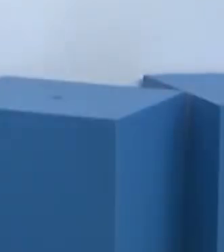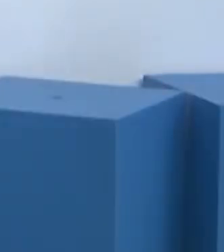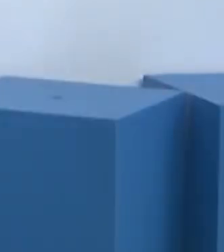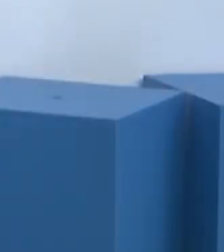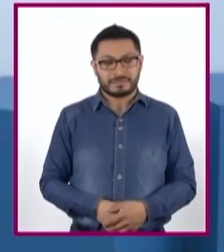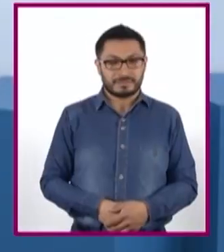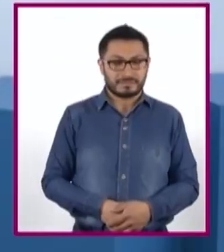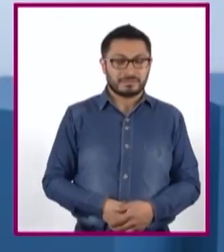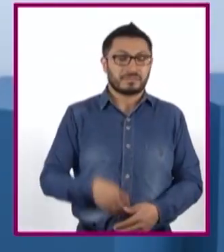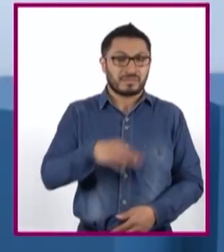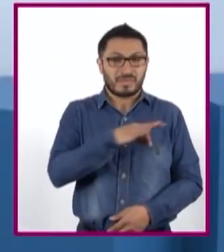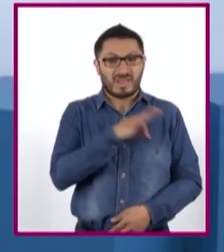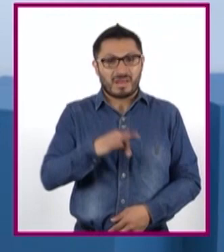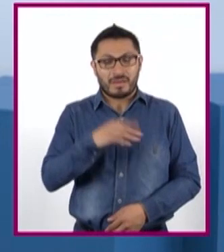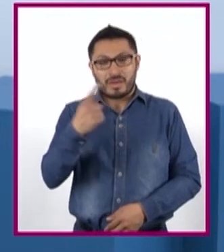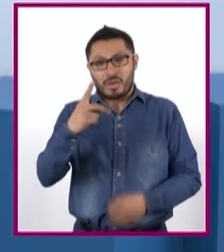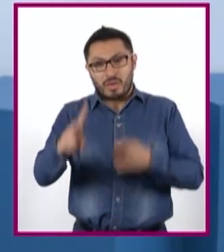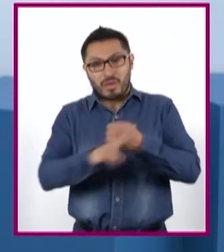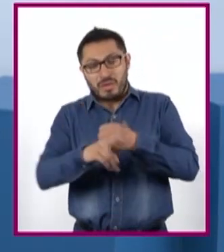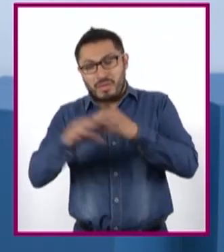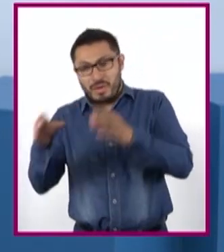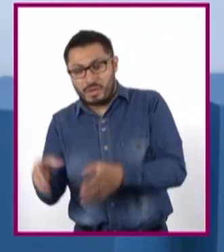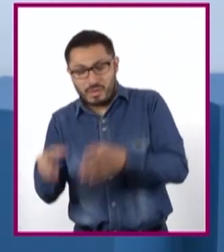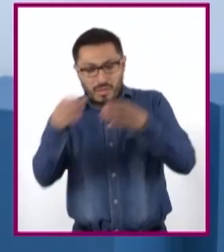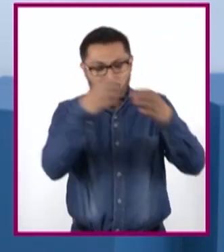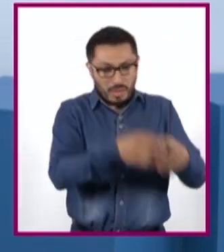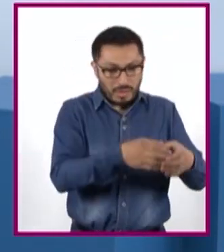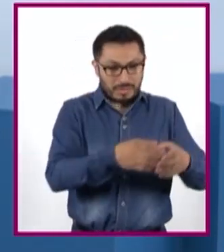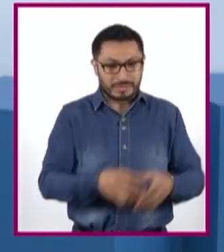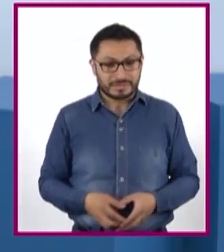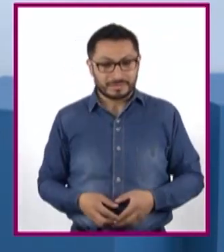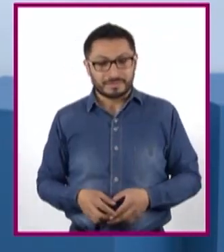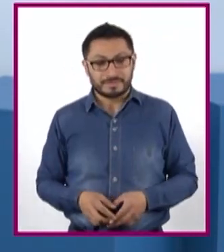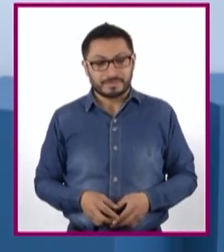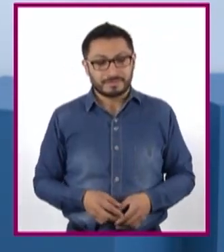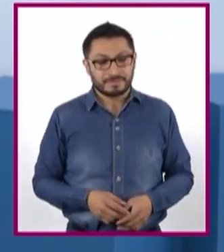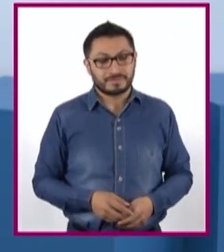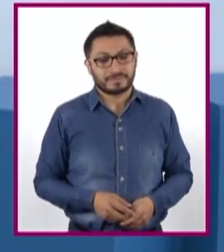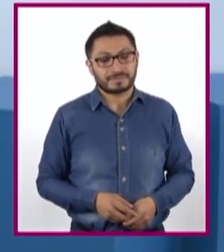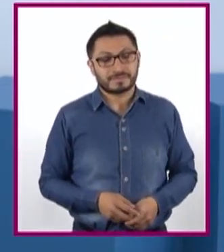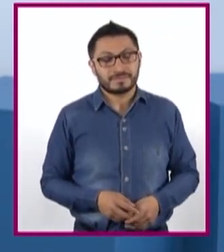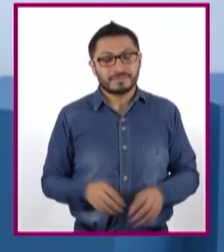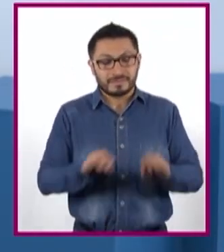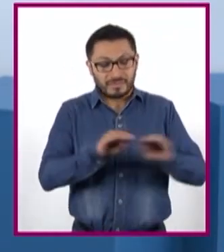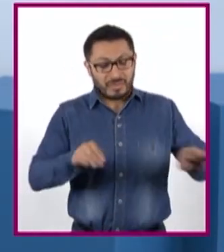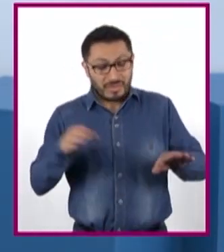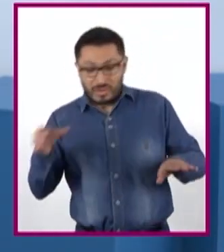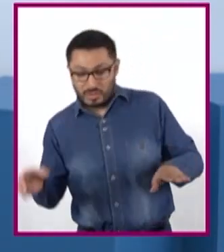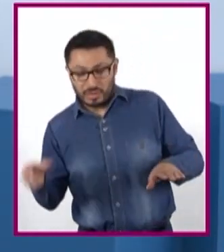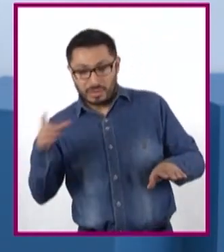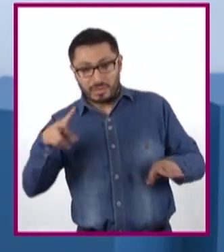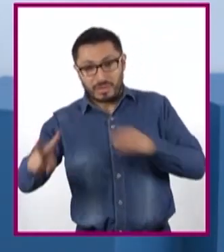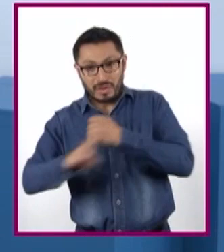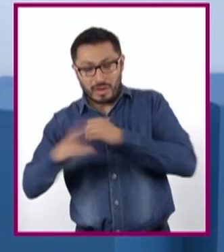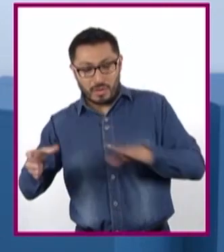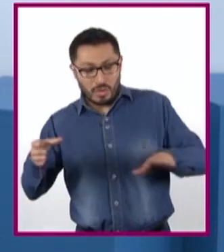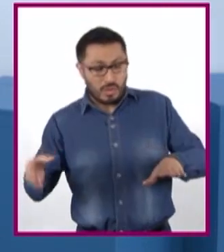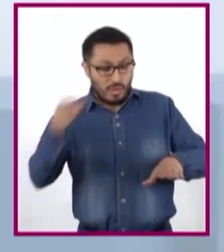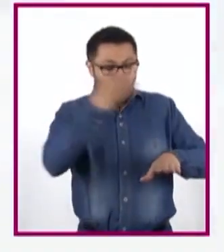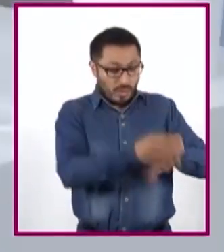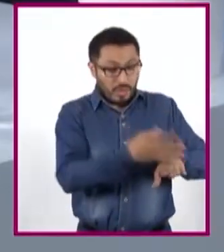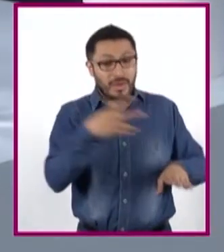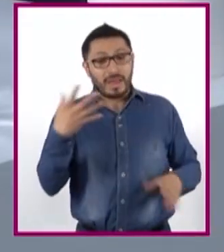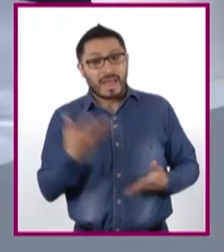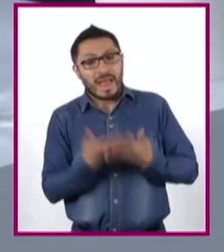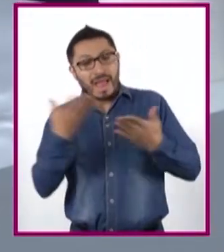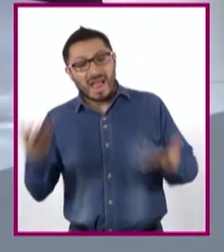Puedes tomar uno de los vasos y colocarlo sobre la lata extendida. Después, toma tu pluma